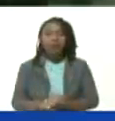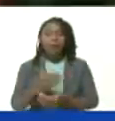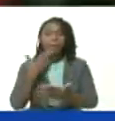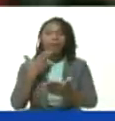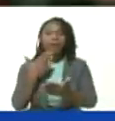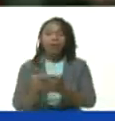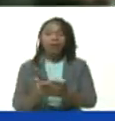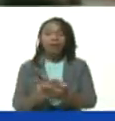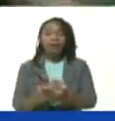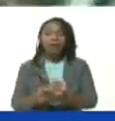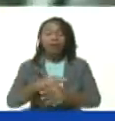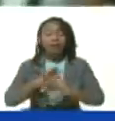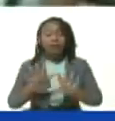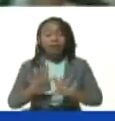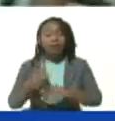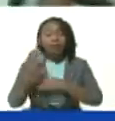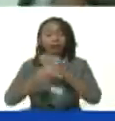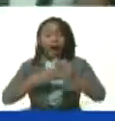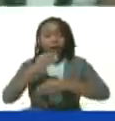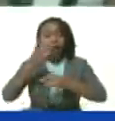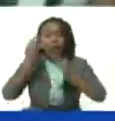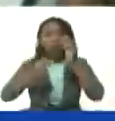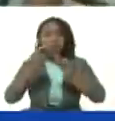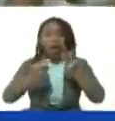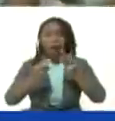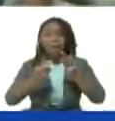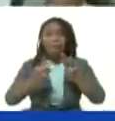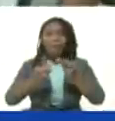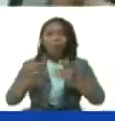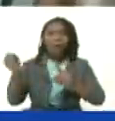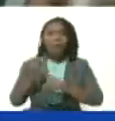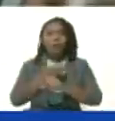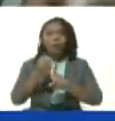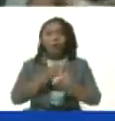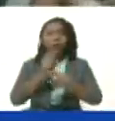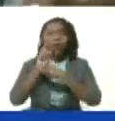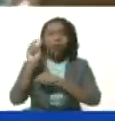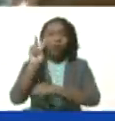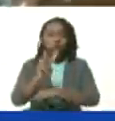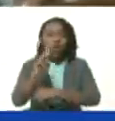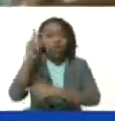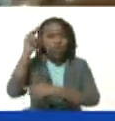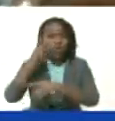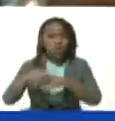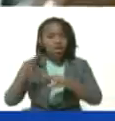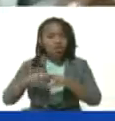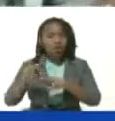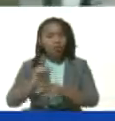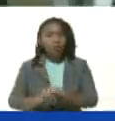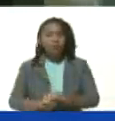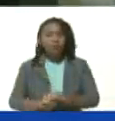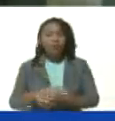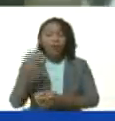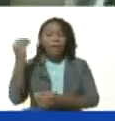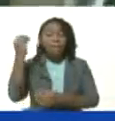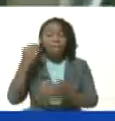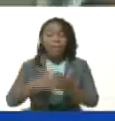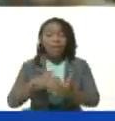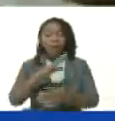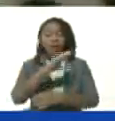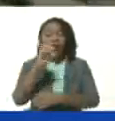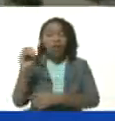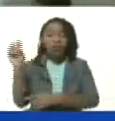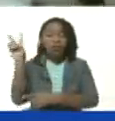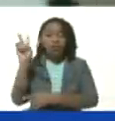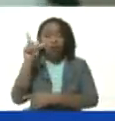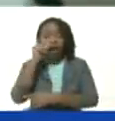exigir que haya justicia por el crimen de estos dos niños de más de 1.500